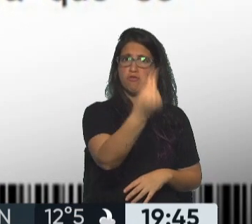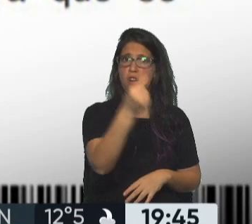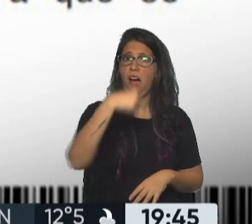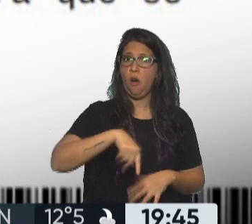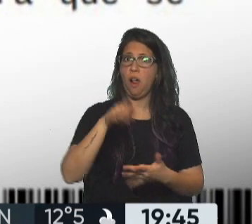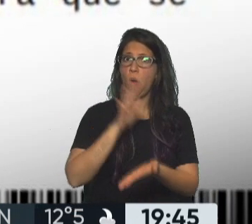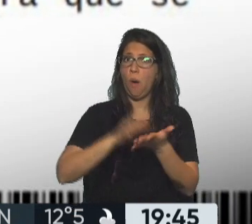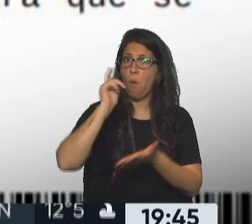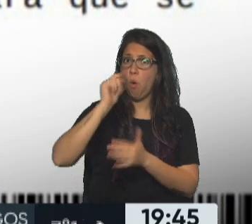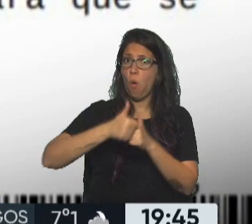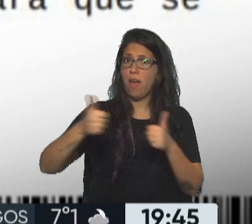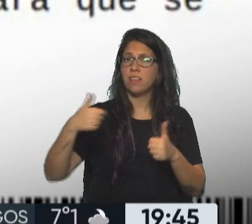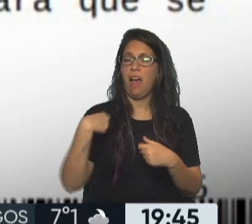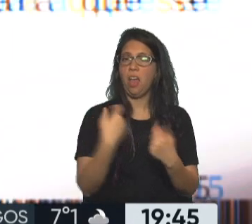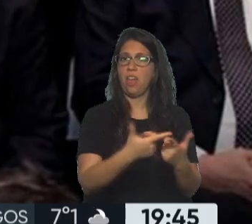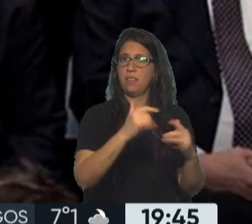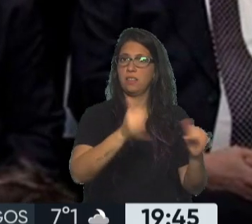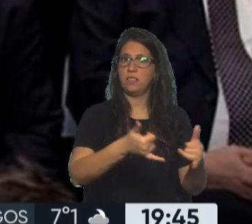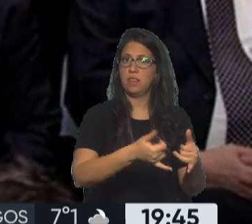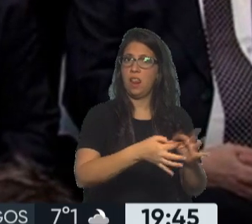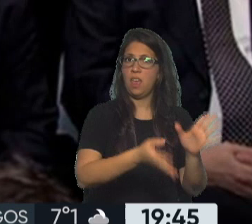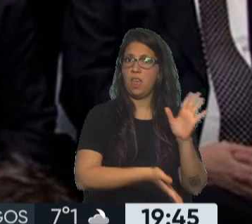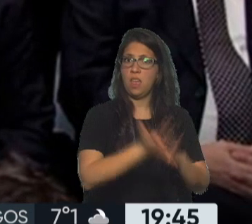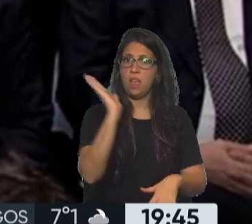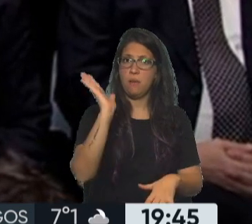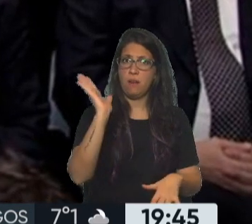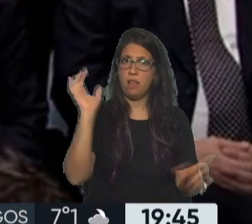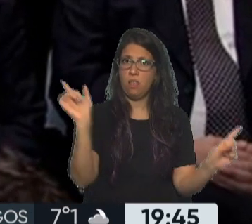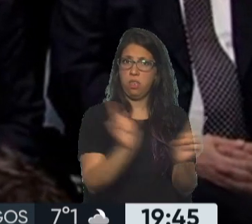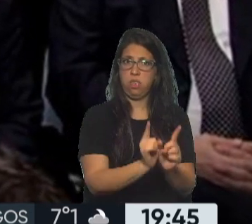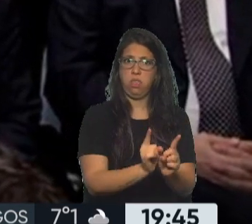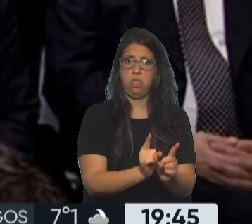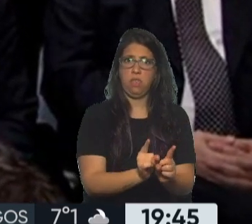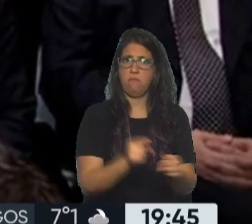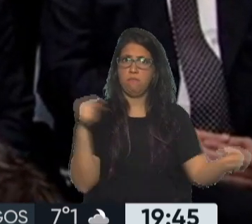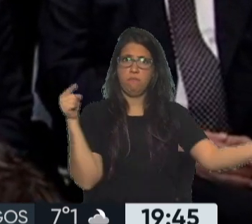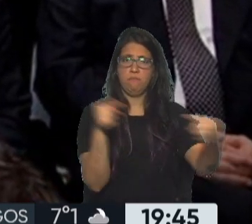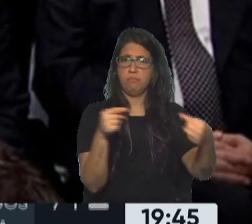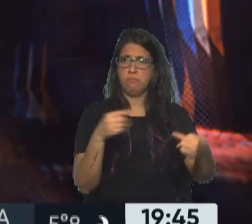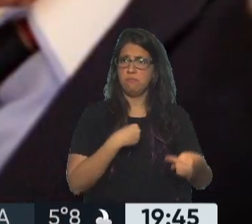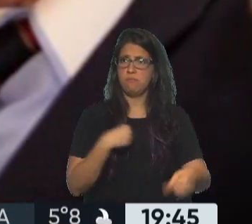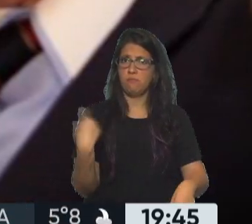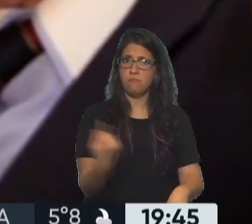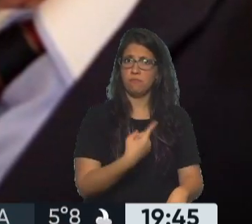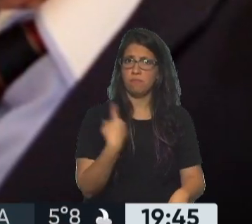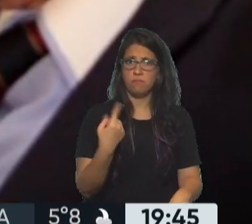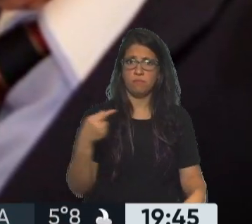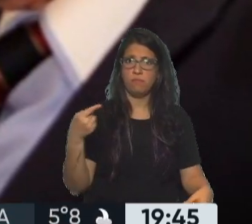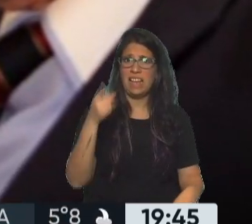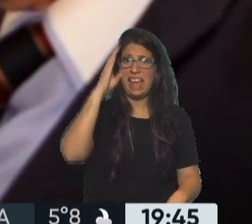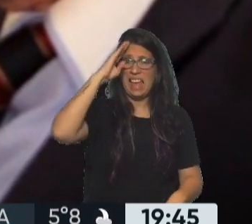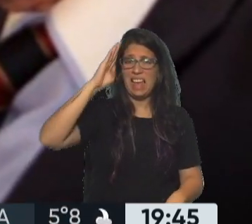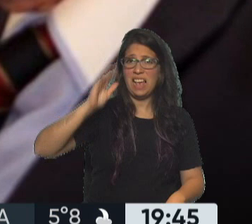estos nuevos jueces le otorgan este beneficio en la ejecución de la pena, que va contrario, digamos, al sentir social, que entendemos todos que los